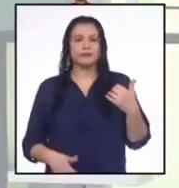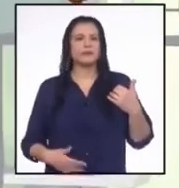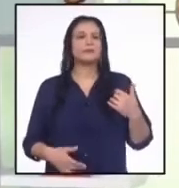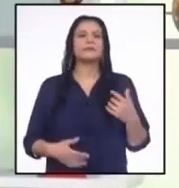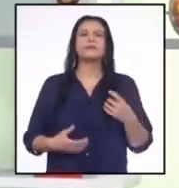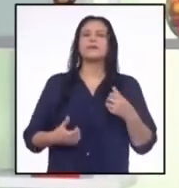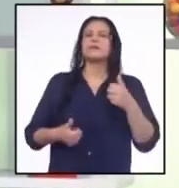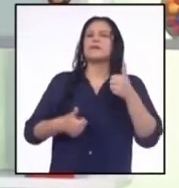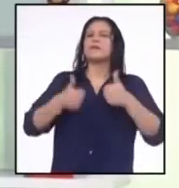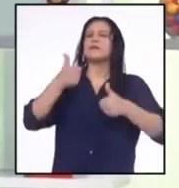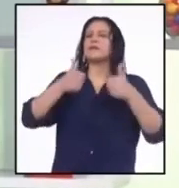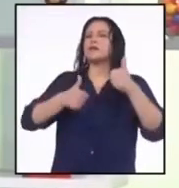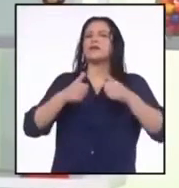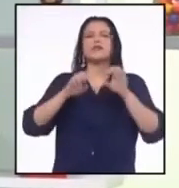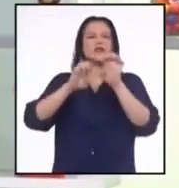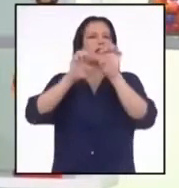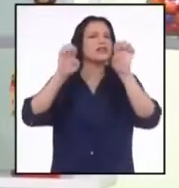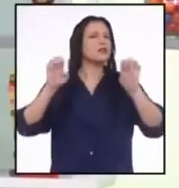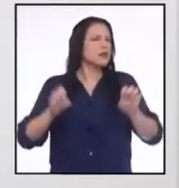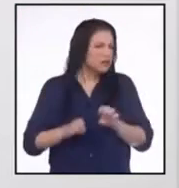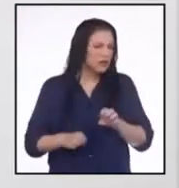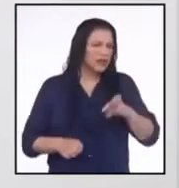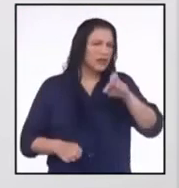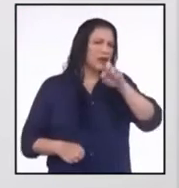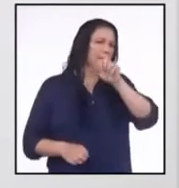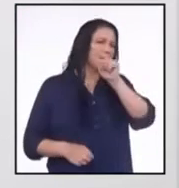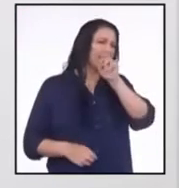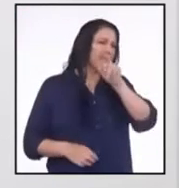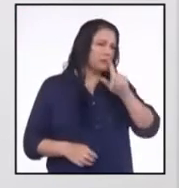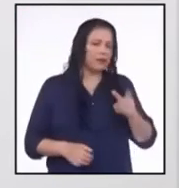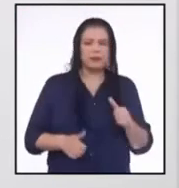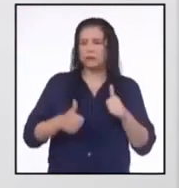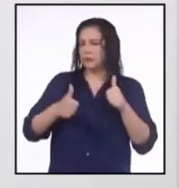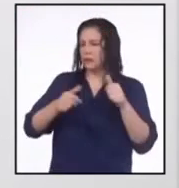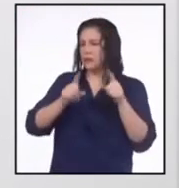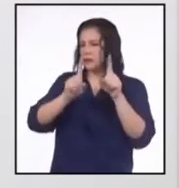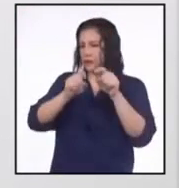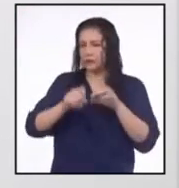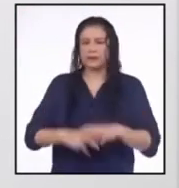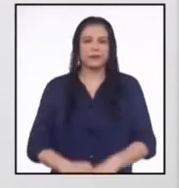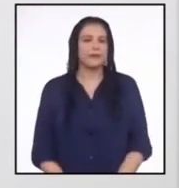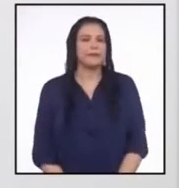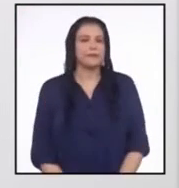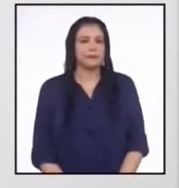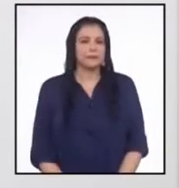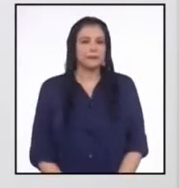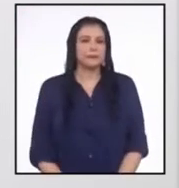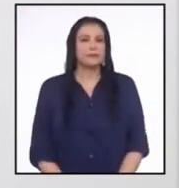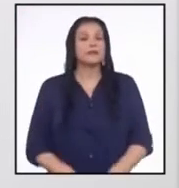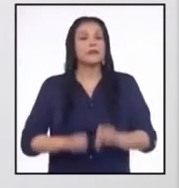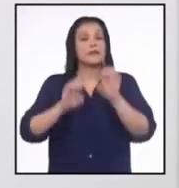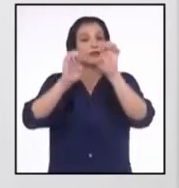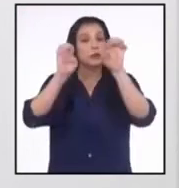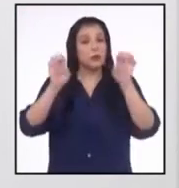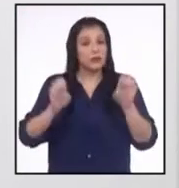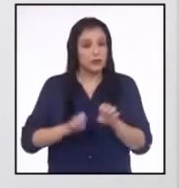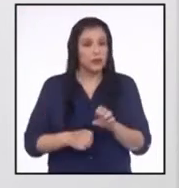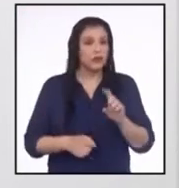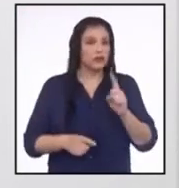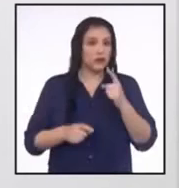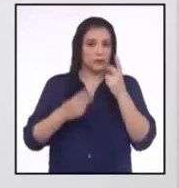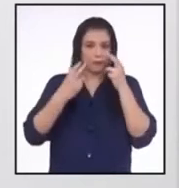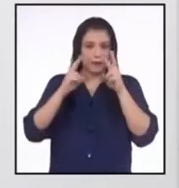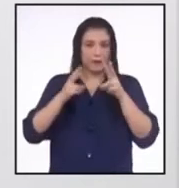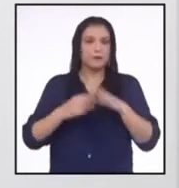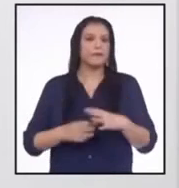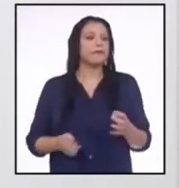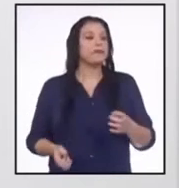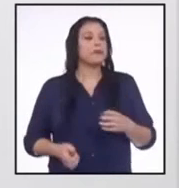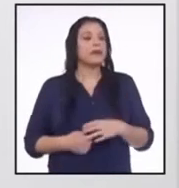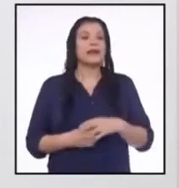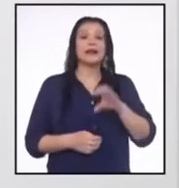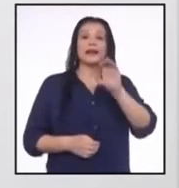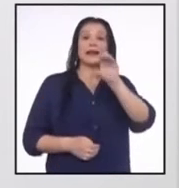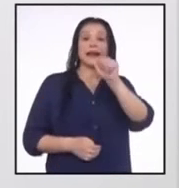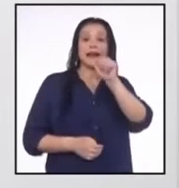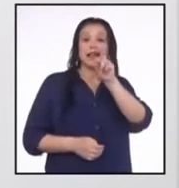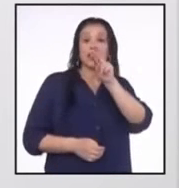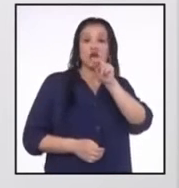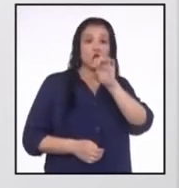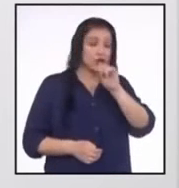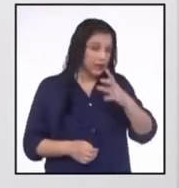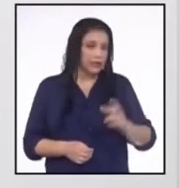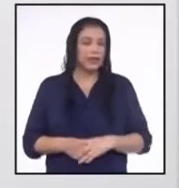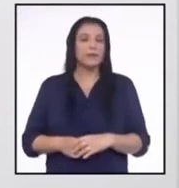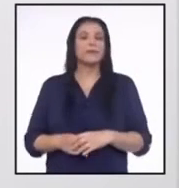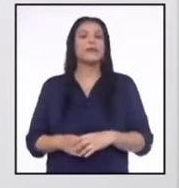¿Y cuáles son las ecuaciones de la parábola? Muy buena pregunta, Stephanie. Las ecuaciones de la parábola son la ecuación canónica,